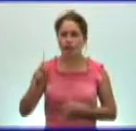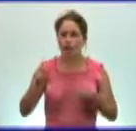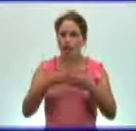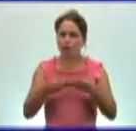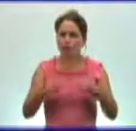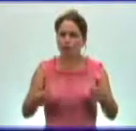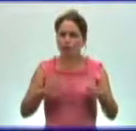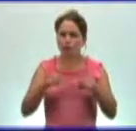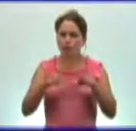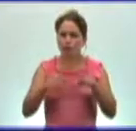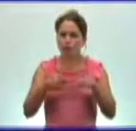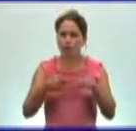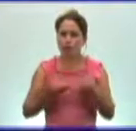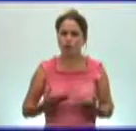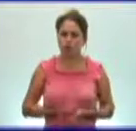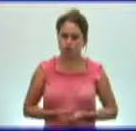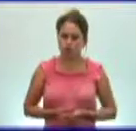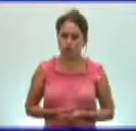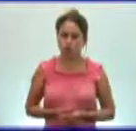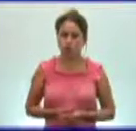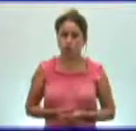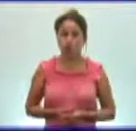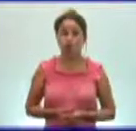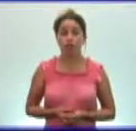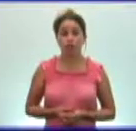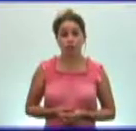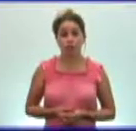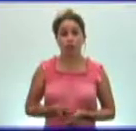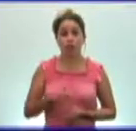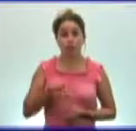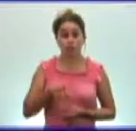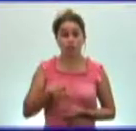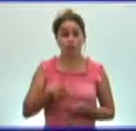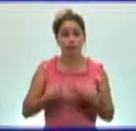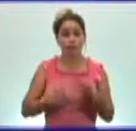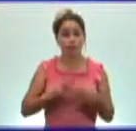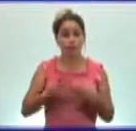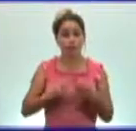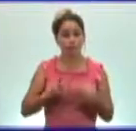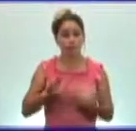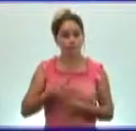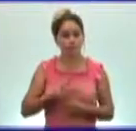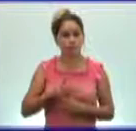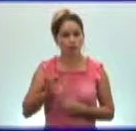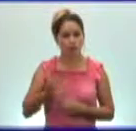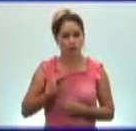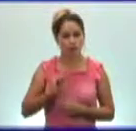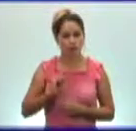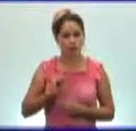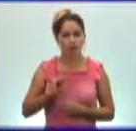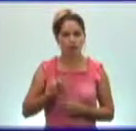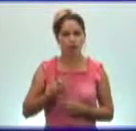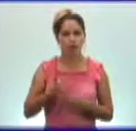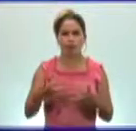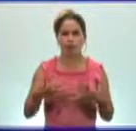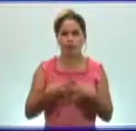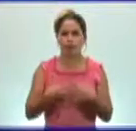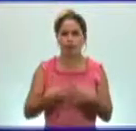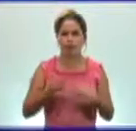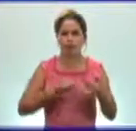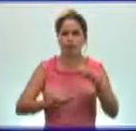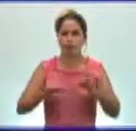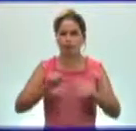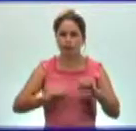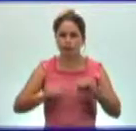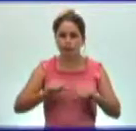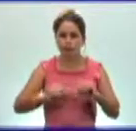sustancia. La vamos a clasificar en cuanto a los criterios que ustedes ya deben conocer y vamos a definir el enlace químico que presentan las mismas. ¿Cuáles